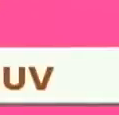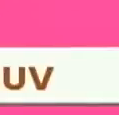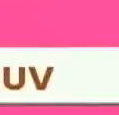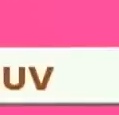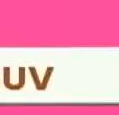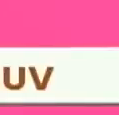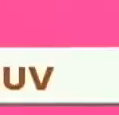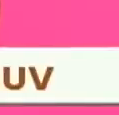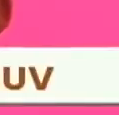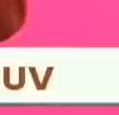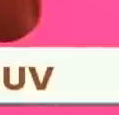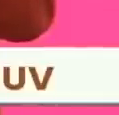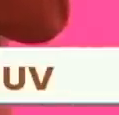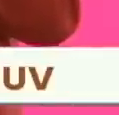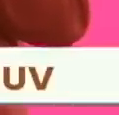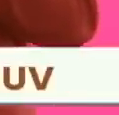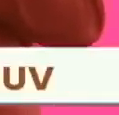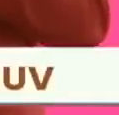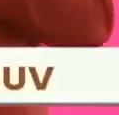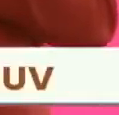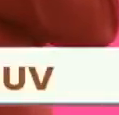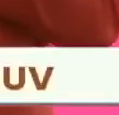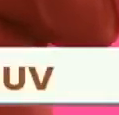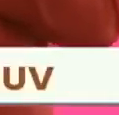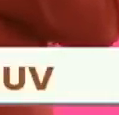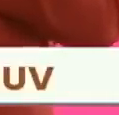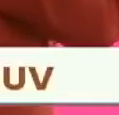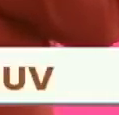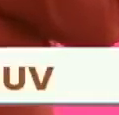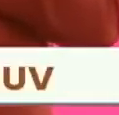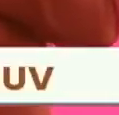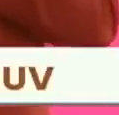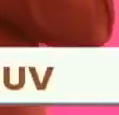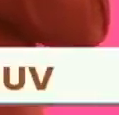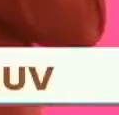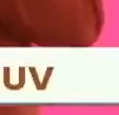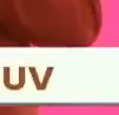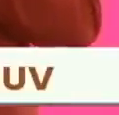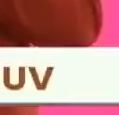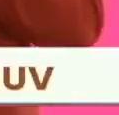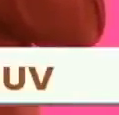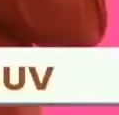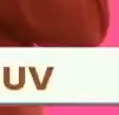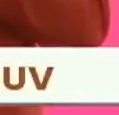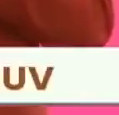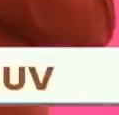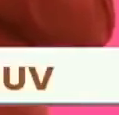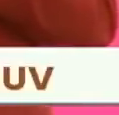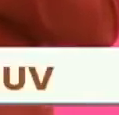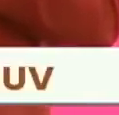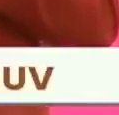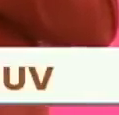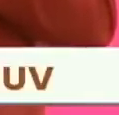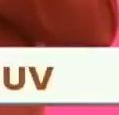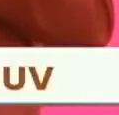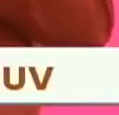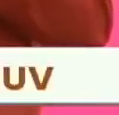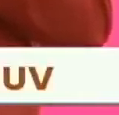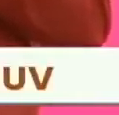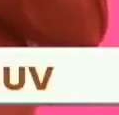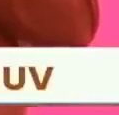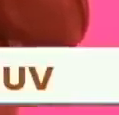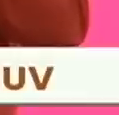Estamos nosotros pisando tierra firme, ¿ves? Tierra firme. Que uno sabe que para donde